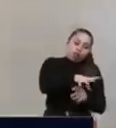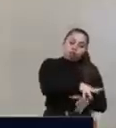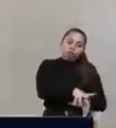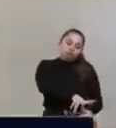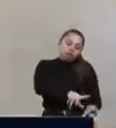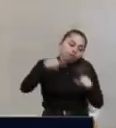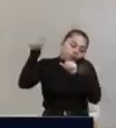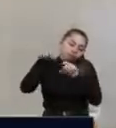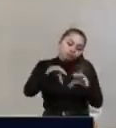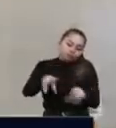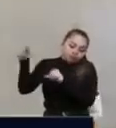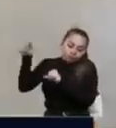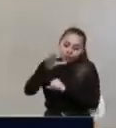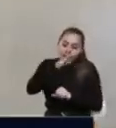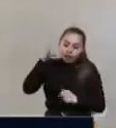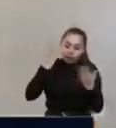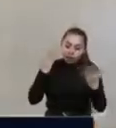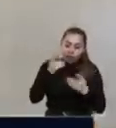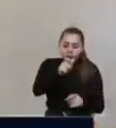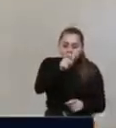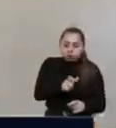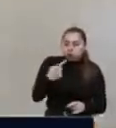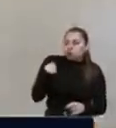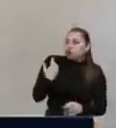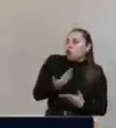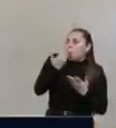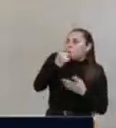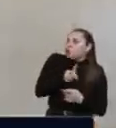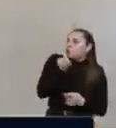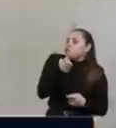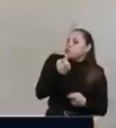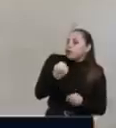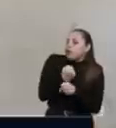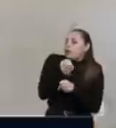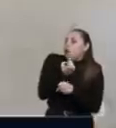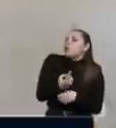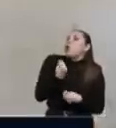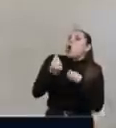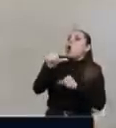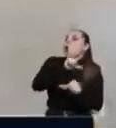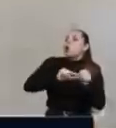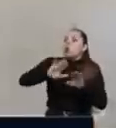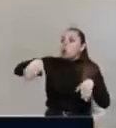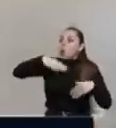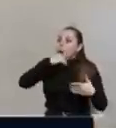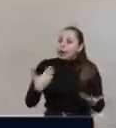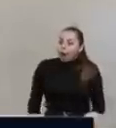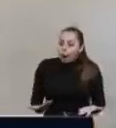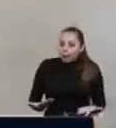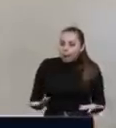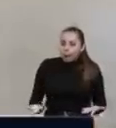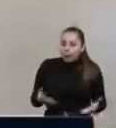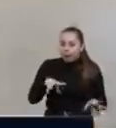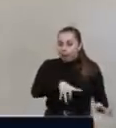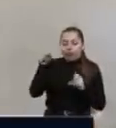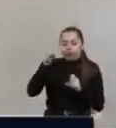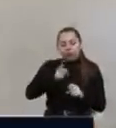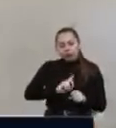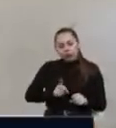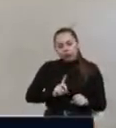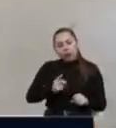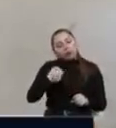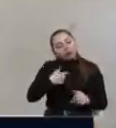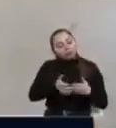quitarle el único medio de sustento, pero sí nos estamos dirigiendo